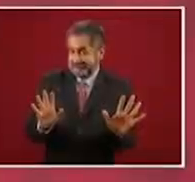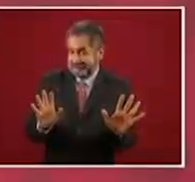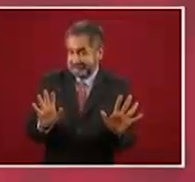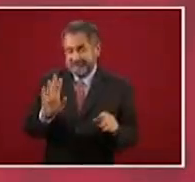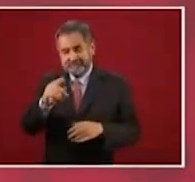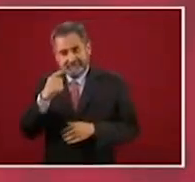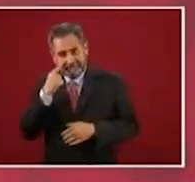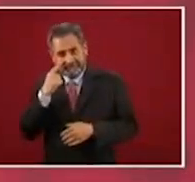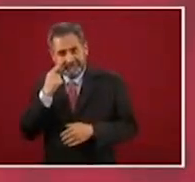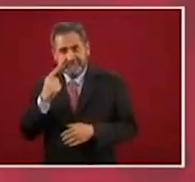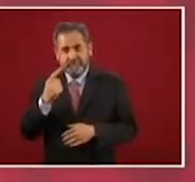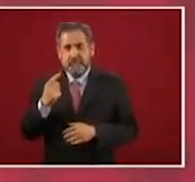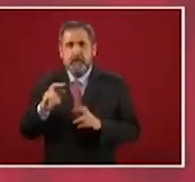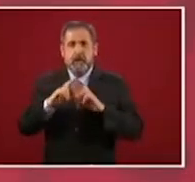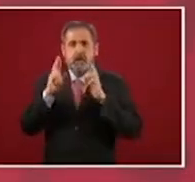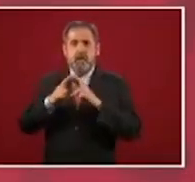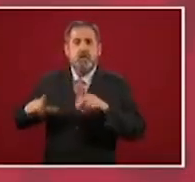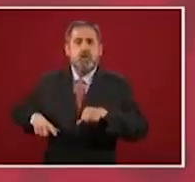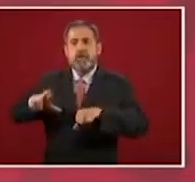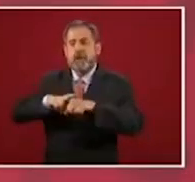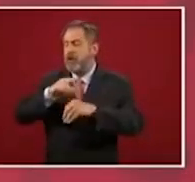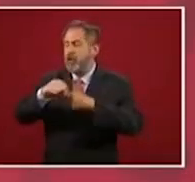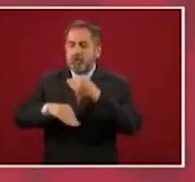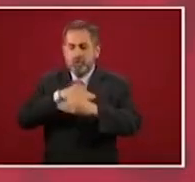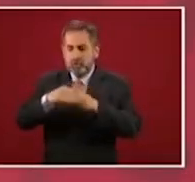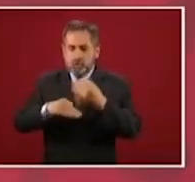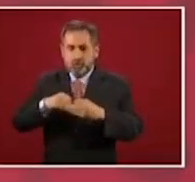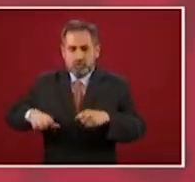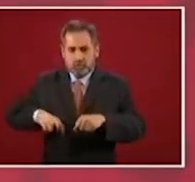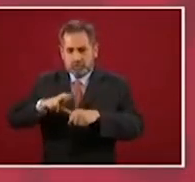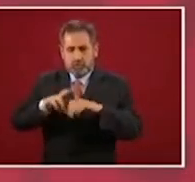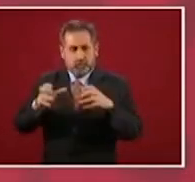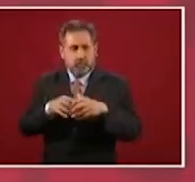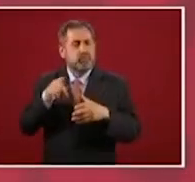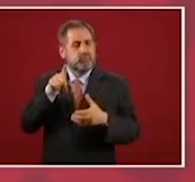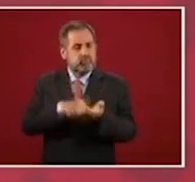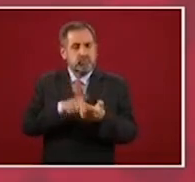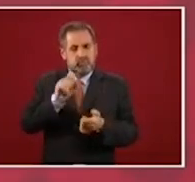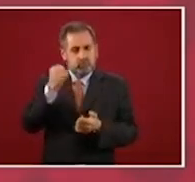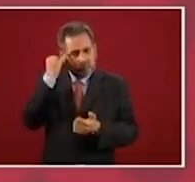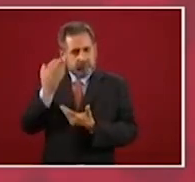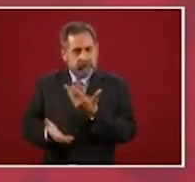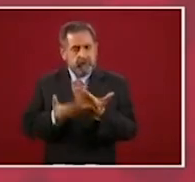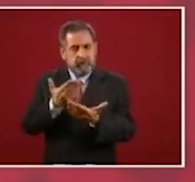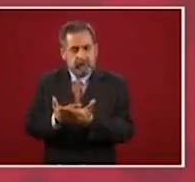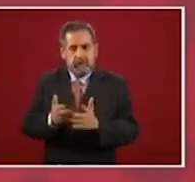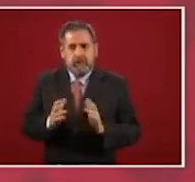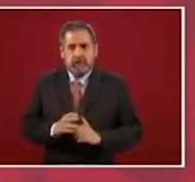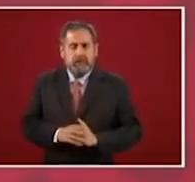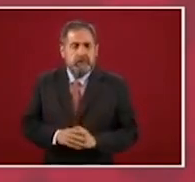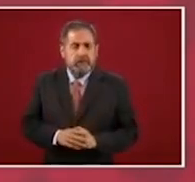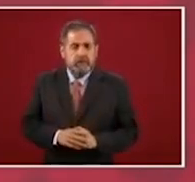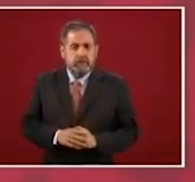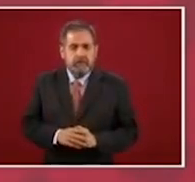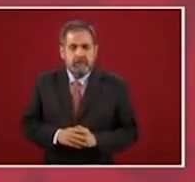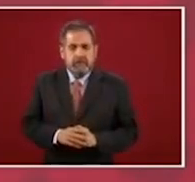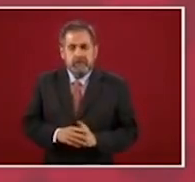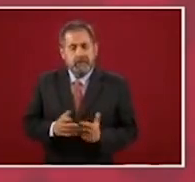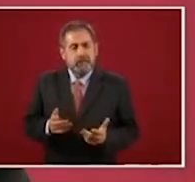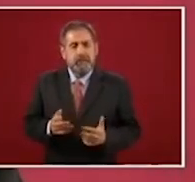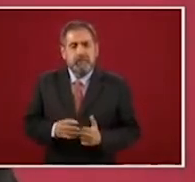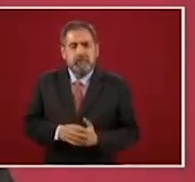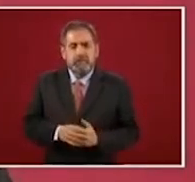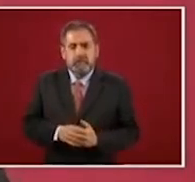Mire, tuvimos una reunión con los gobernadores, con todos, y ahí yo les propuse, porque que